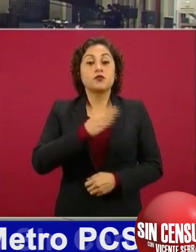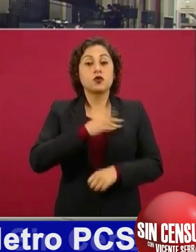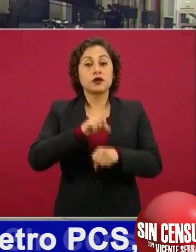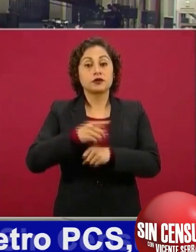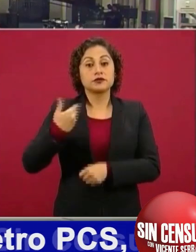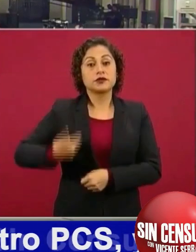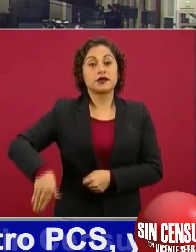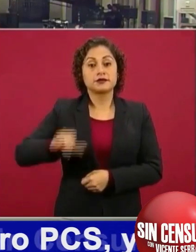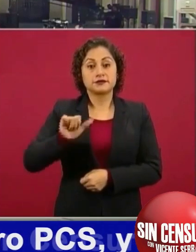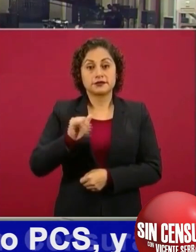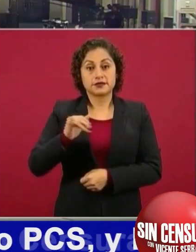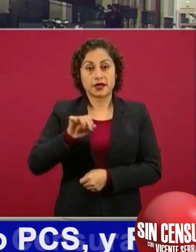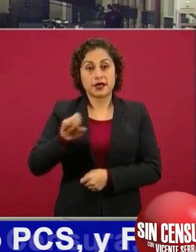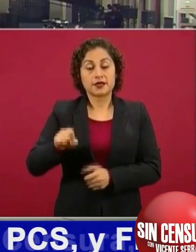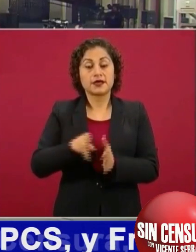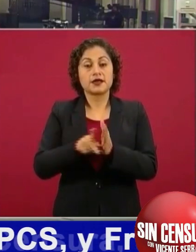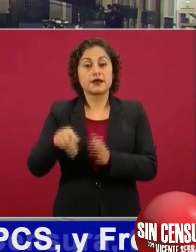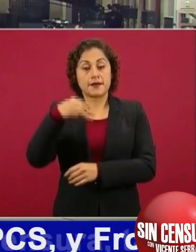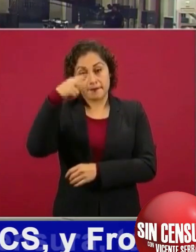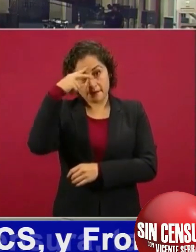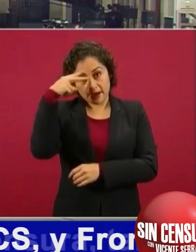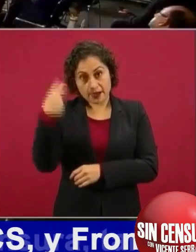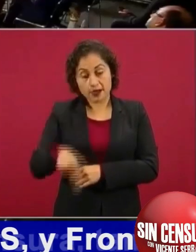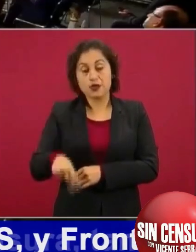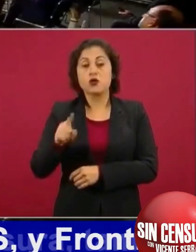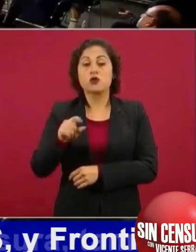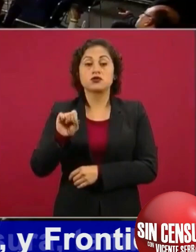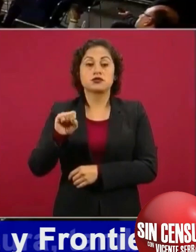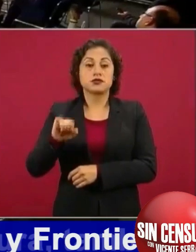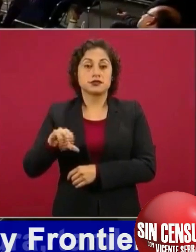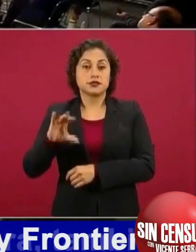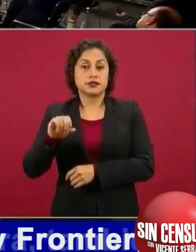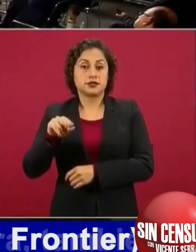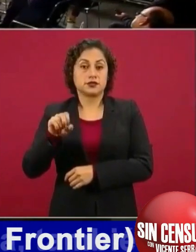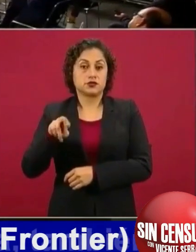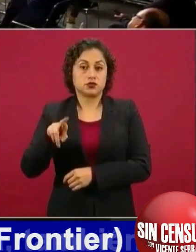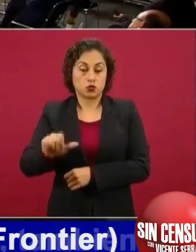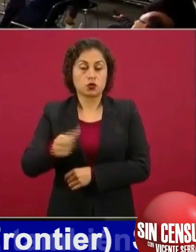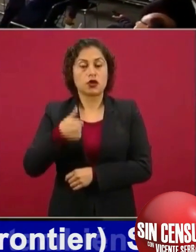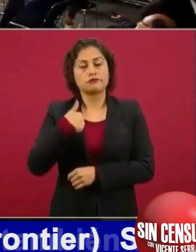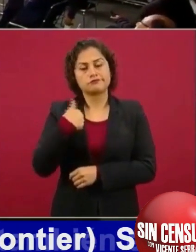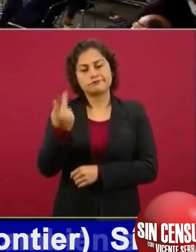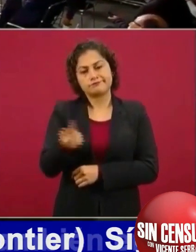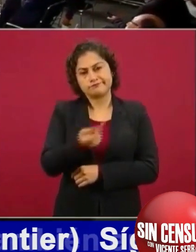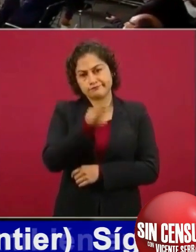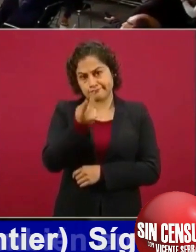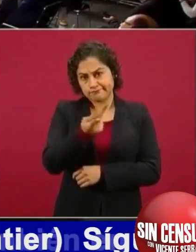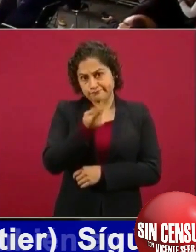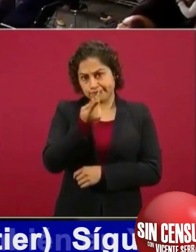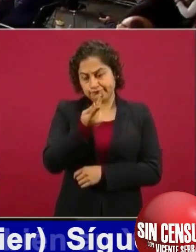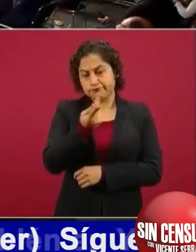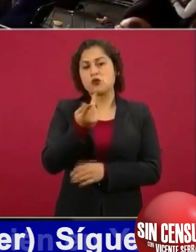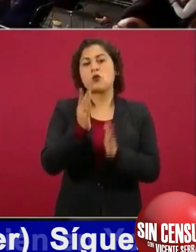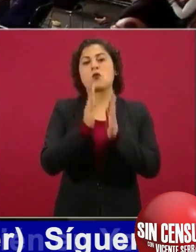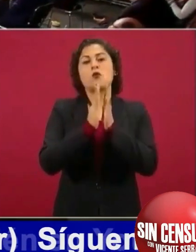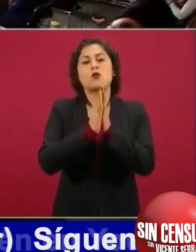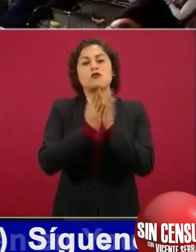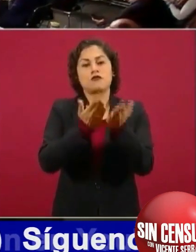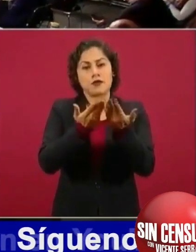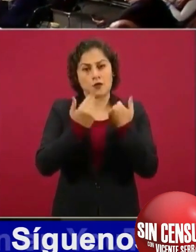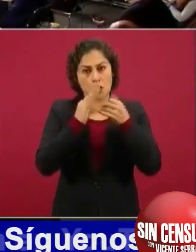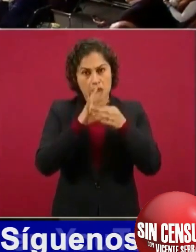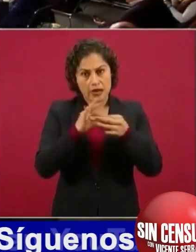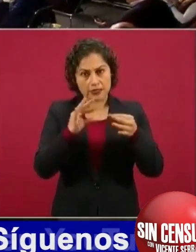de Damexico News y Sin Censura. Para empezar, preguntarle o si puede aclarar un poco más lo